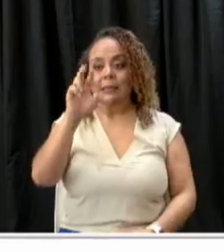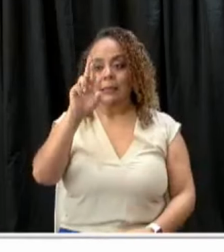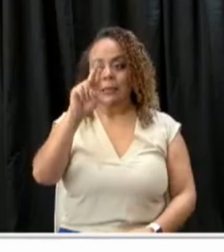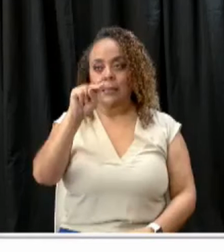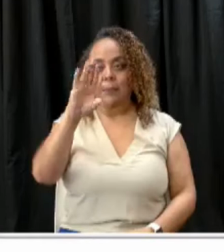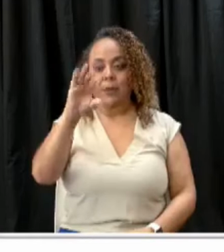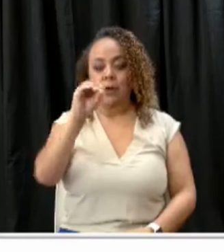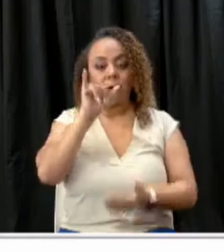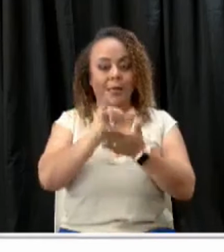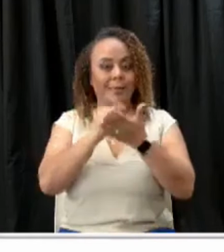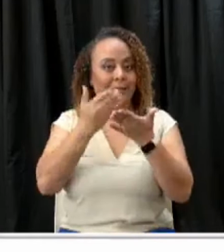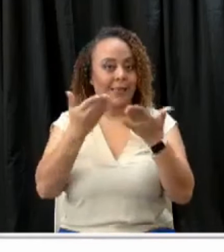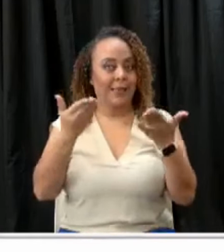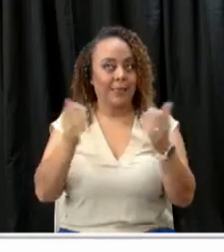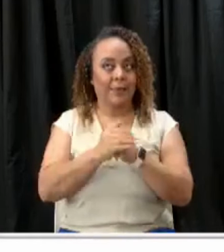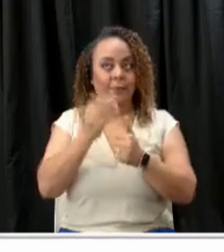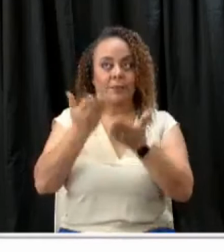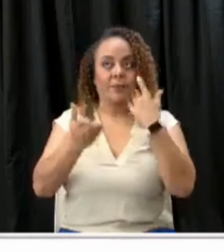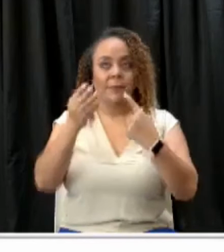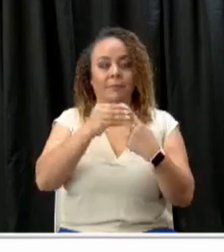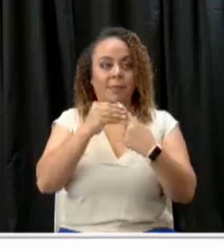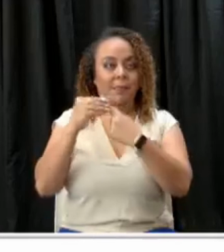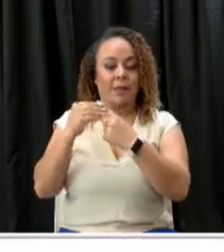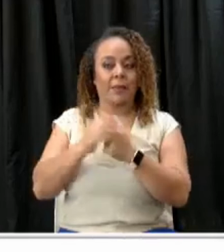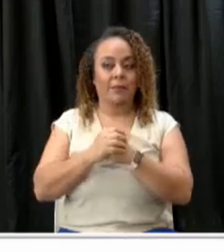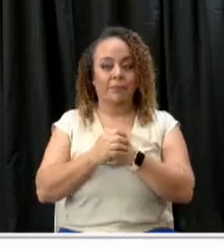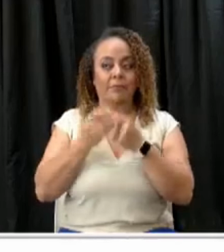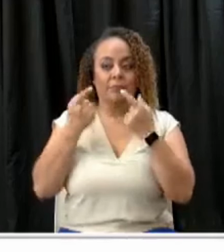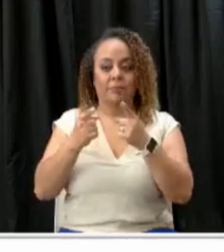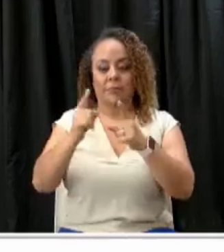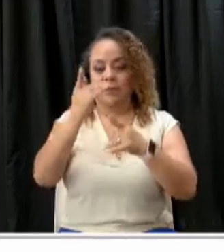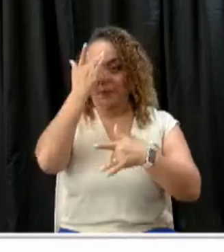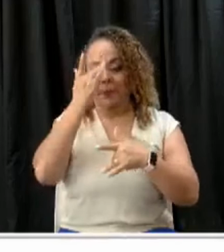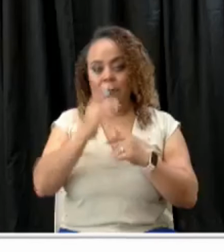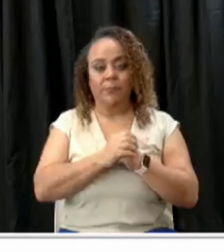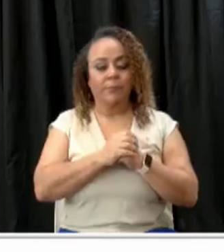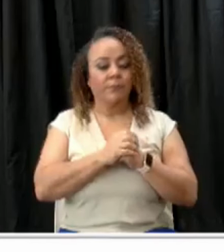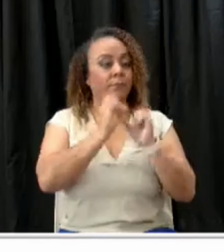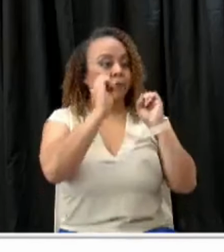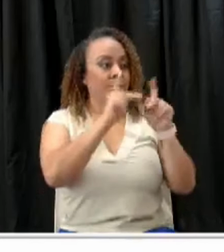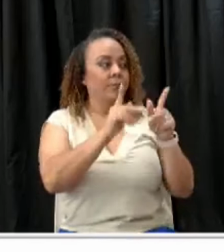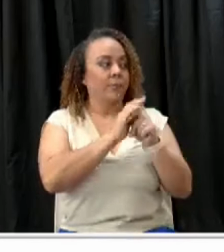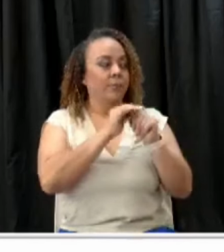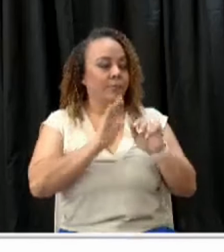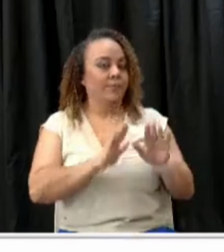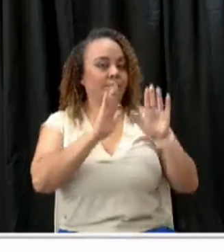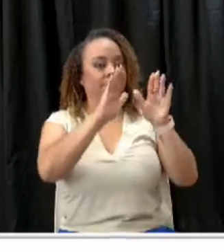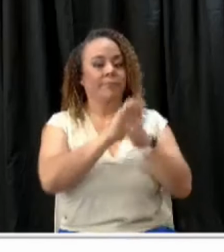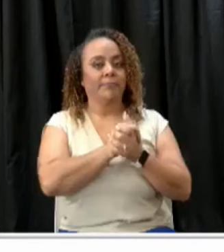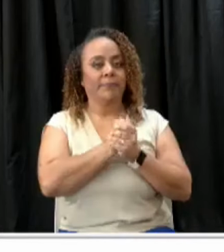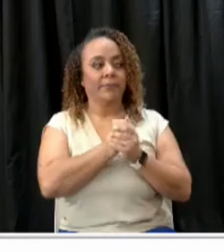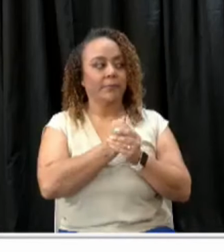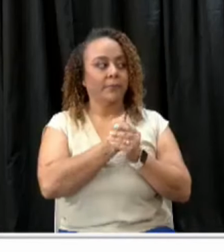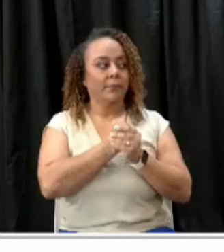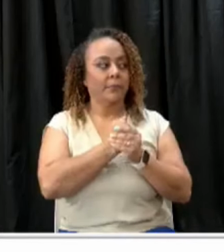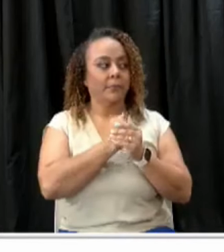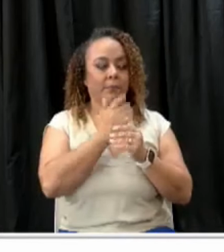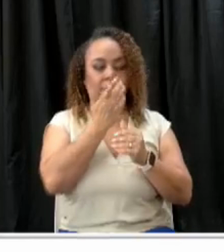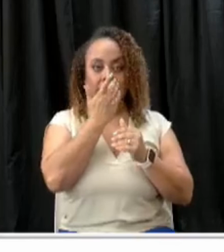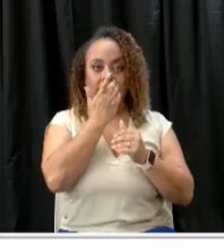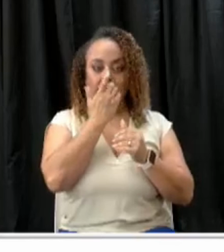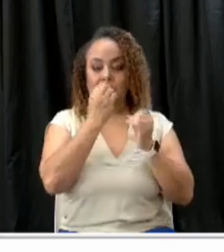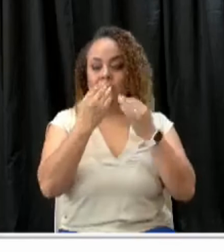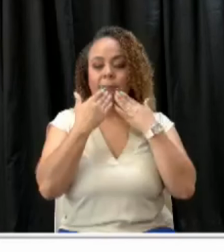que posiblemente sea el principal causante de la enfermedad. Ok, excelente.